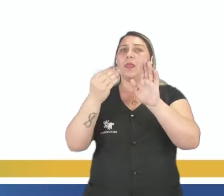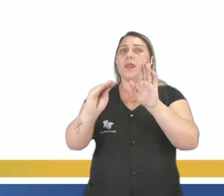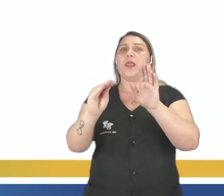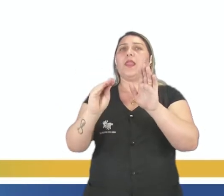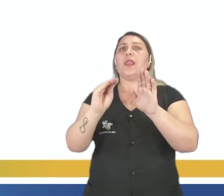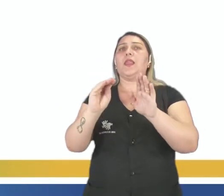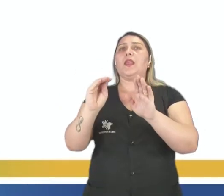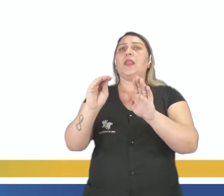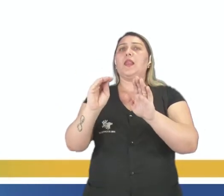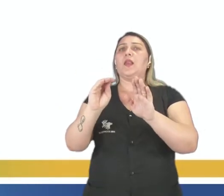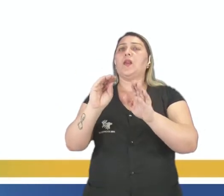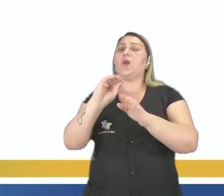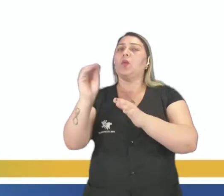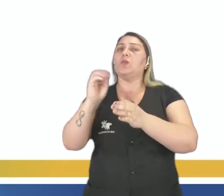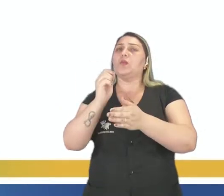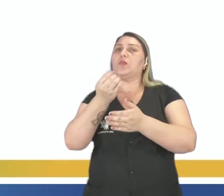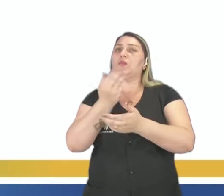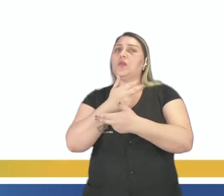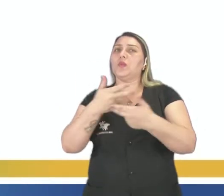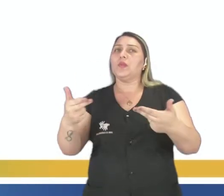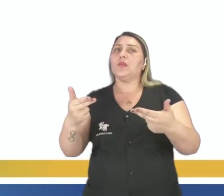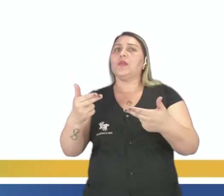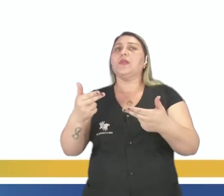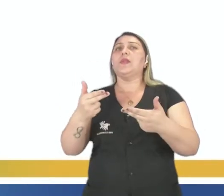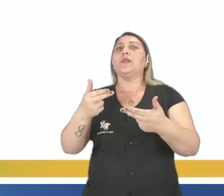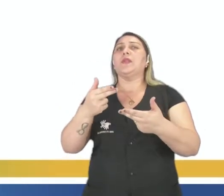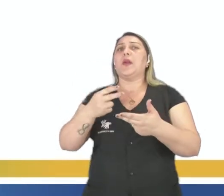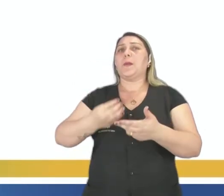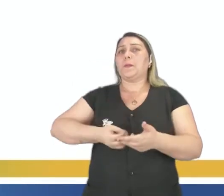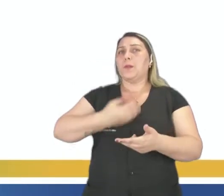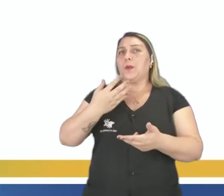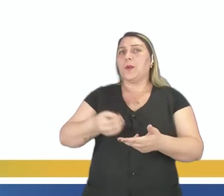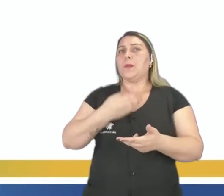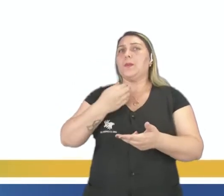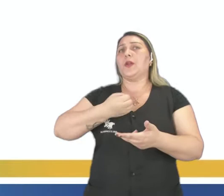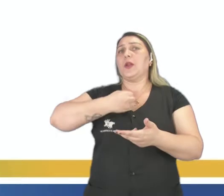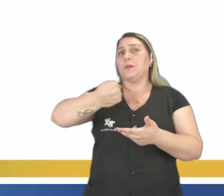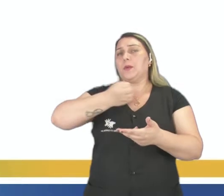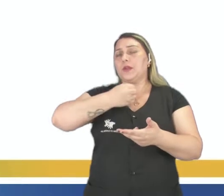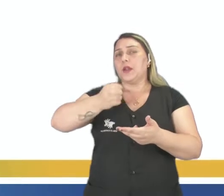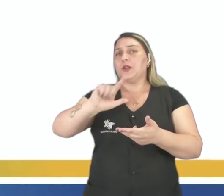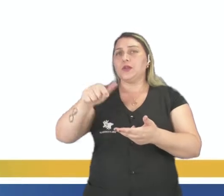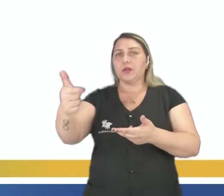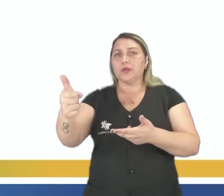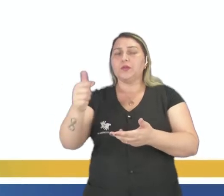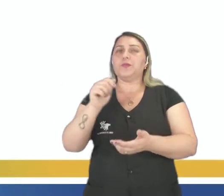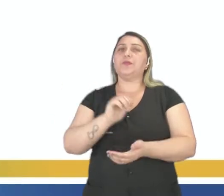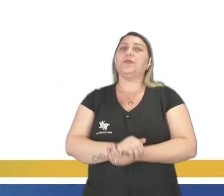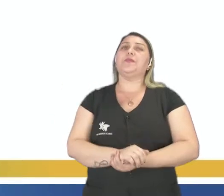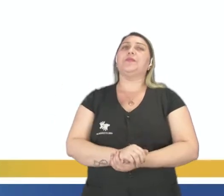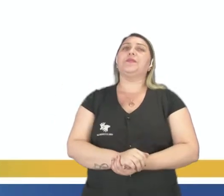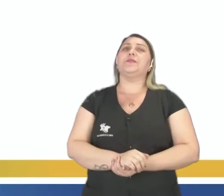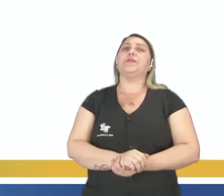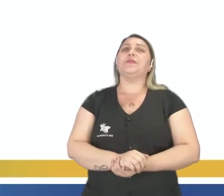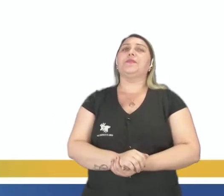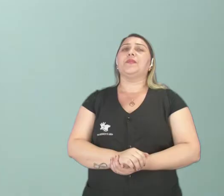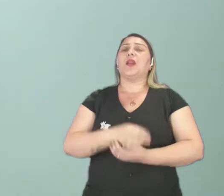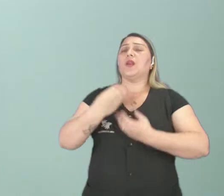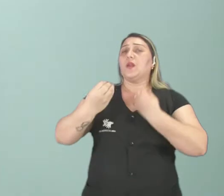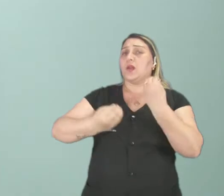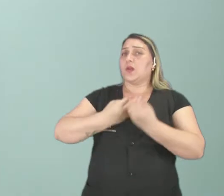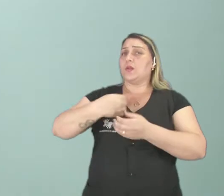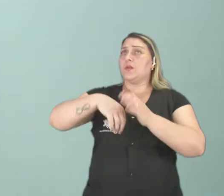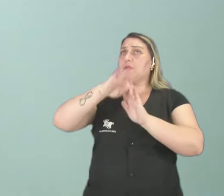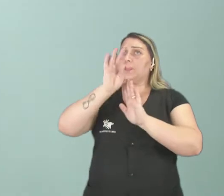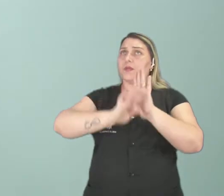receta culinaria, lista de compras, poema, reportaje, etc. ¿Ok? Entonces, como el